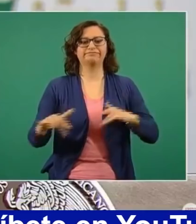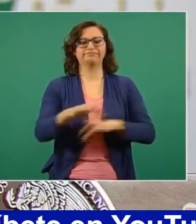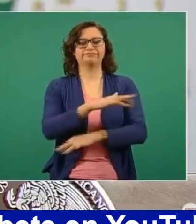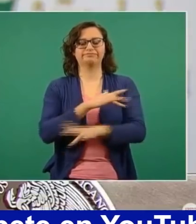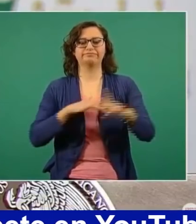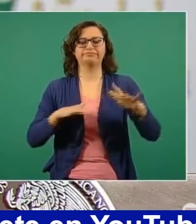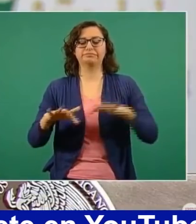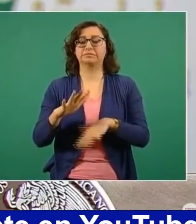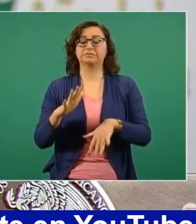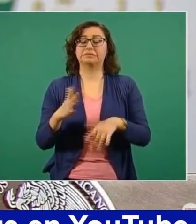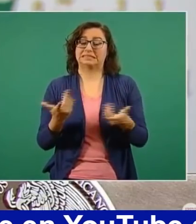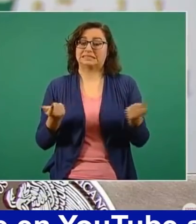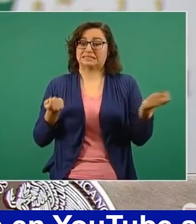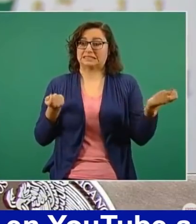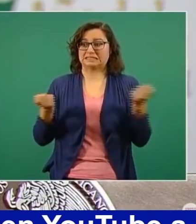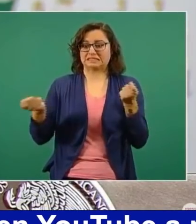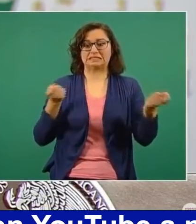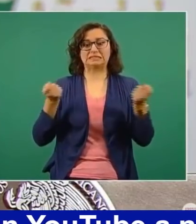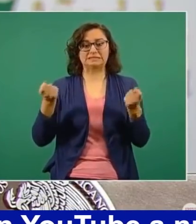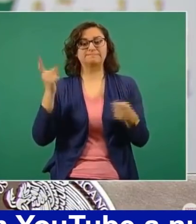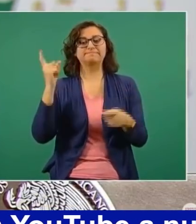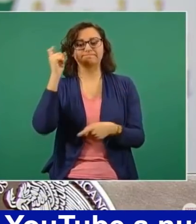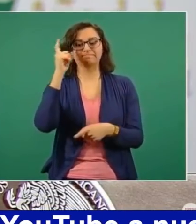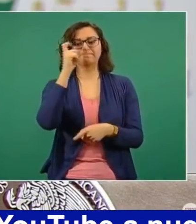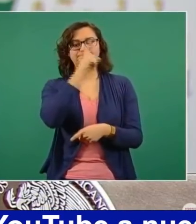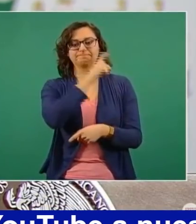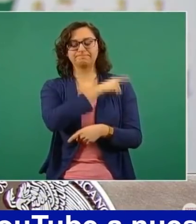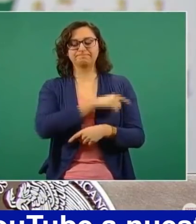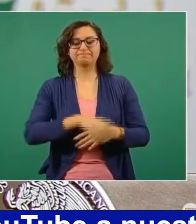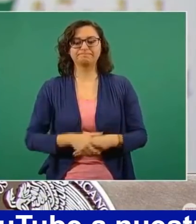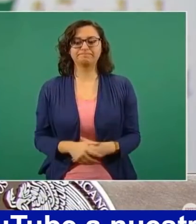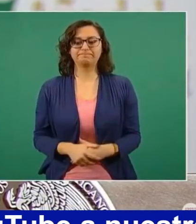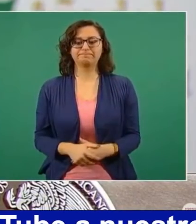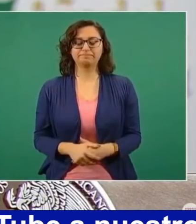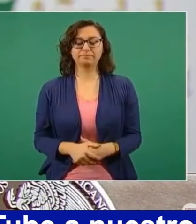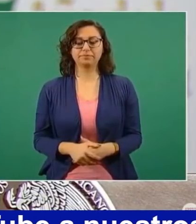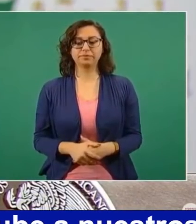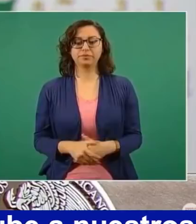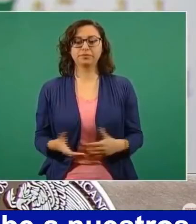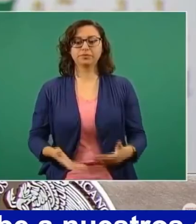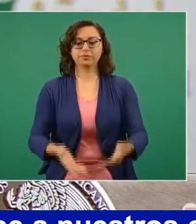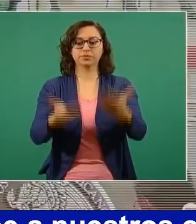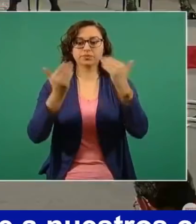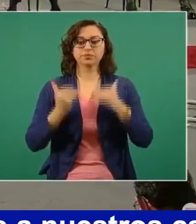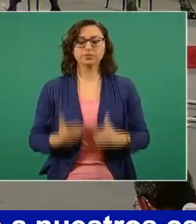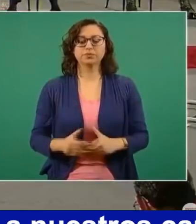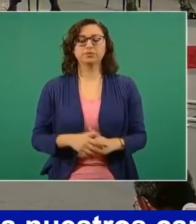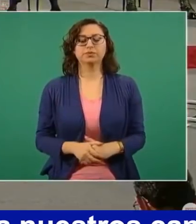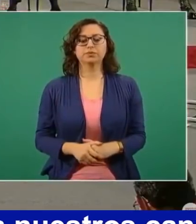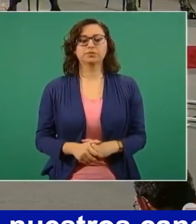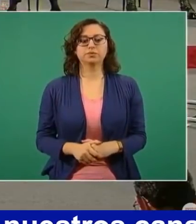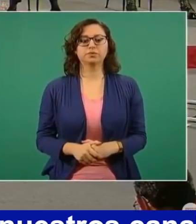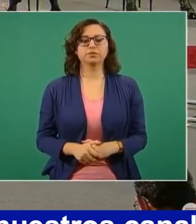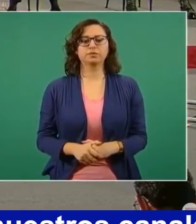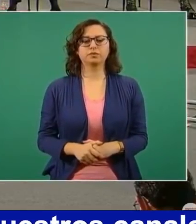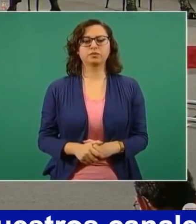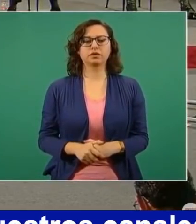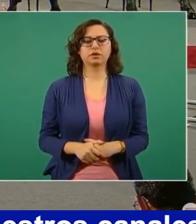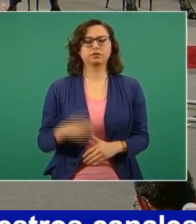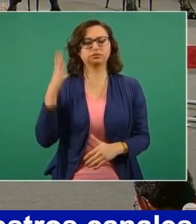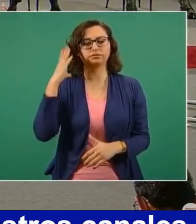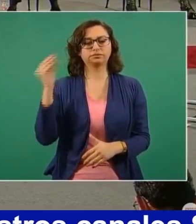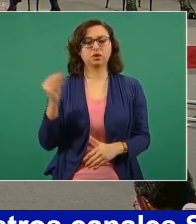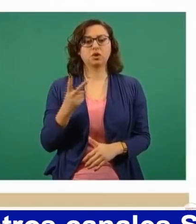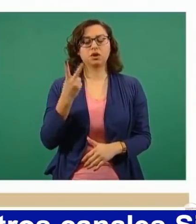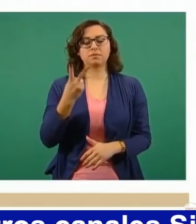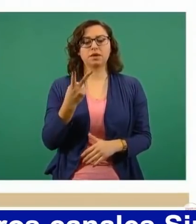el control epidémico sea un poquito más difícil. La siguiente. Colima tiene 2 semanas de